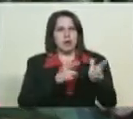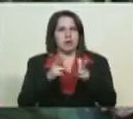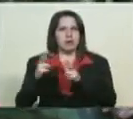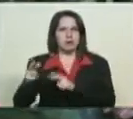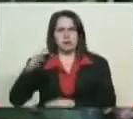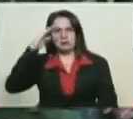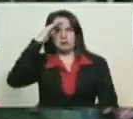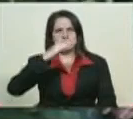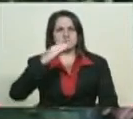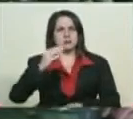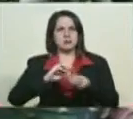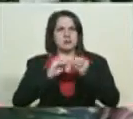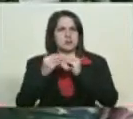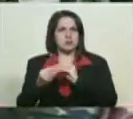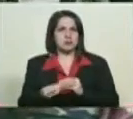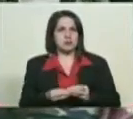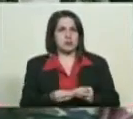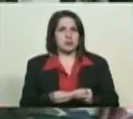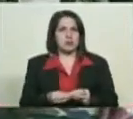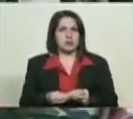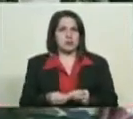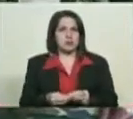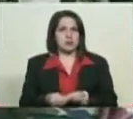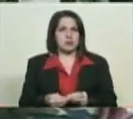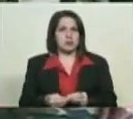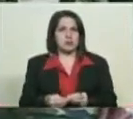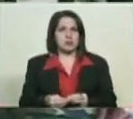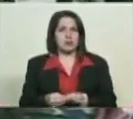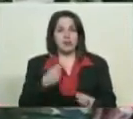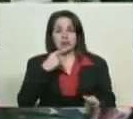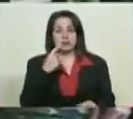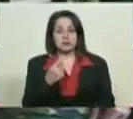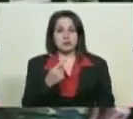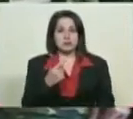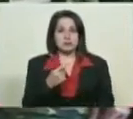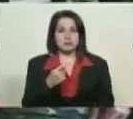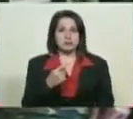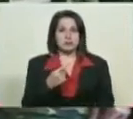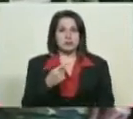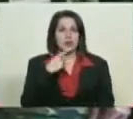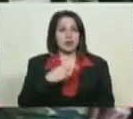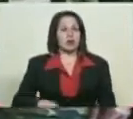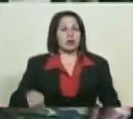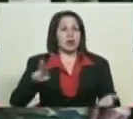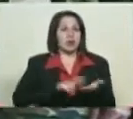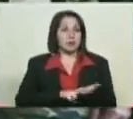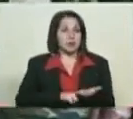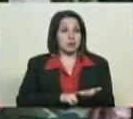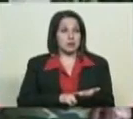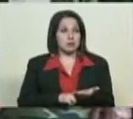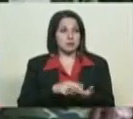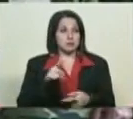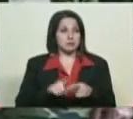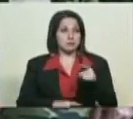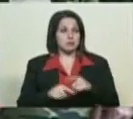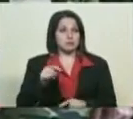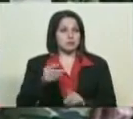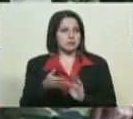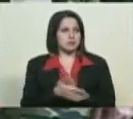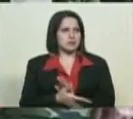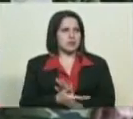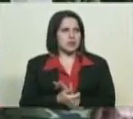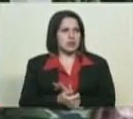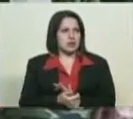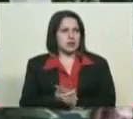comandante estratégico operacional, y insistimos y reiteramos pues que